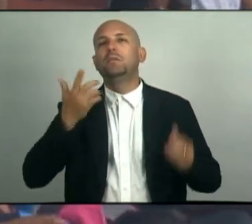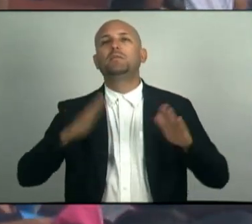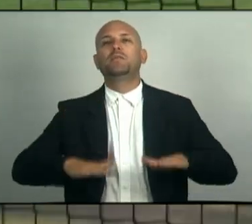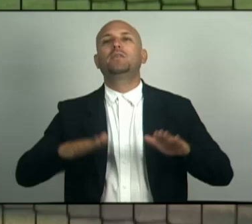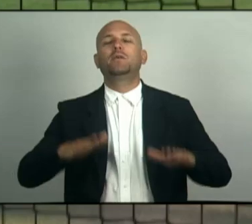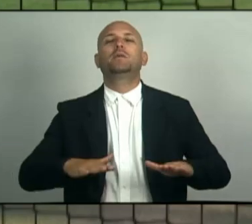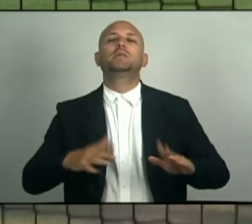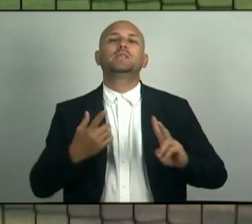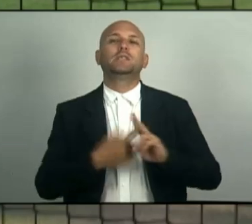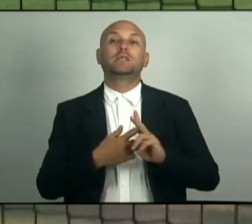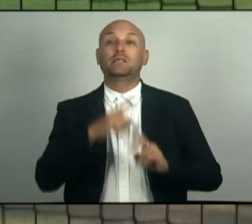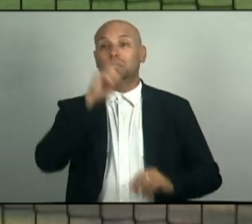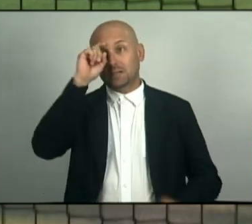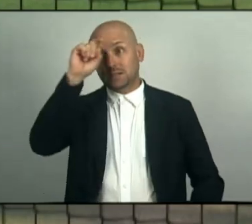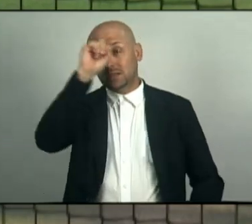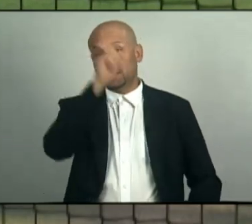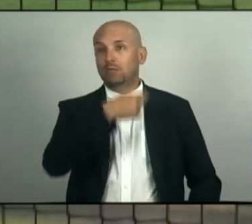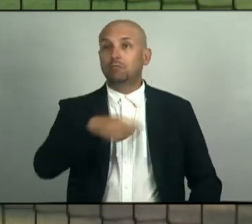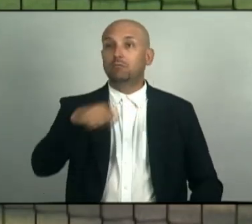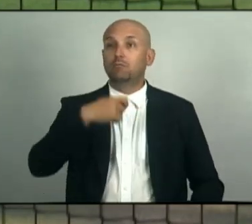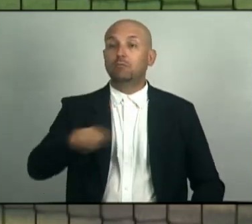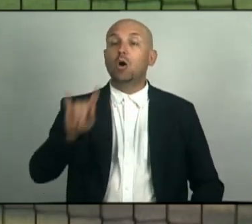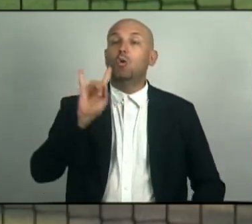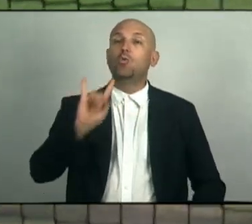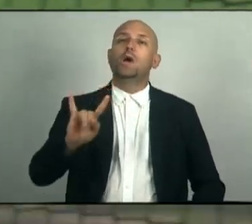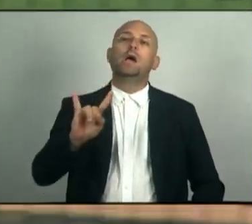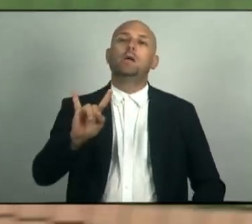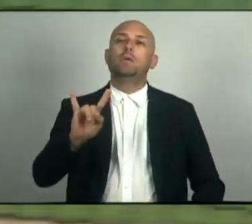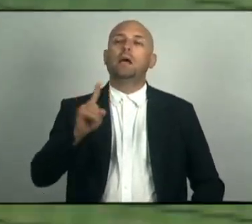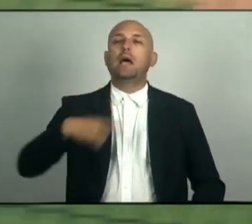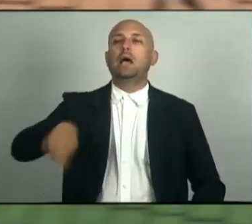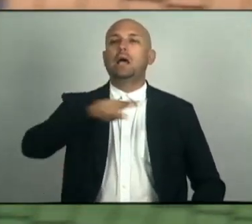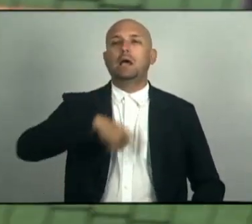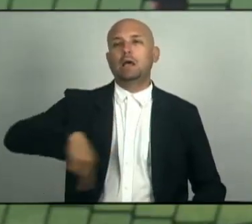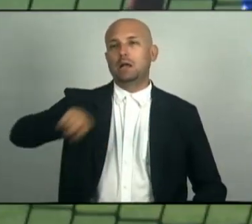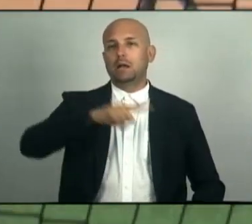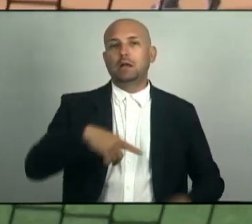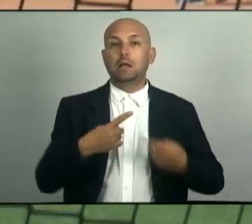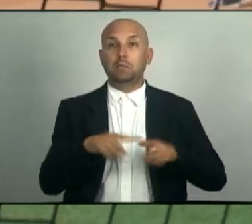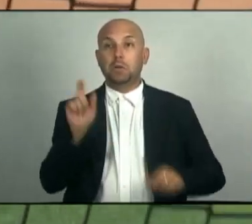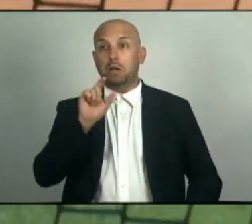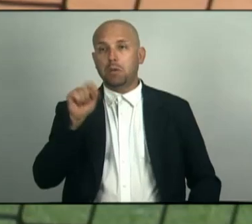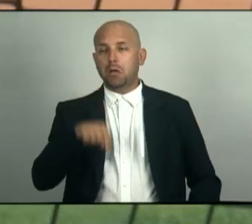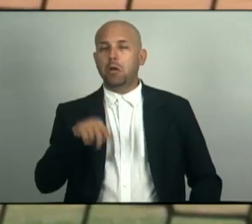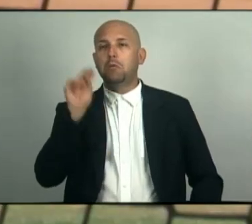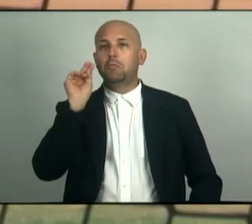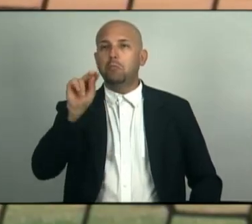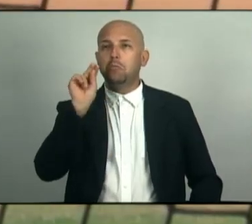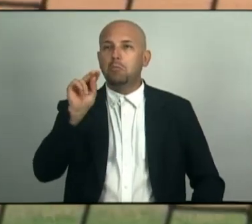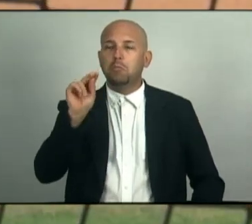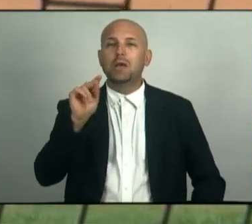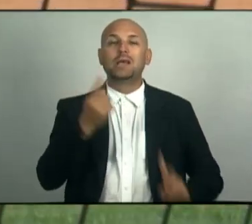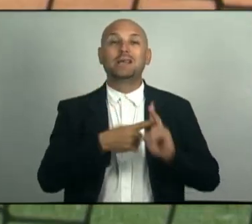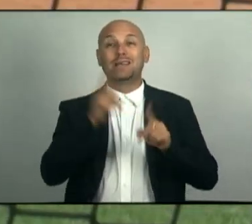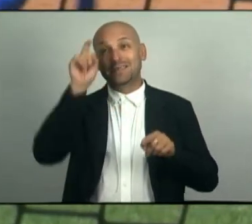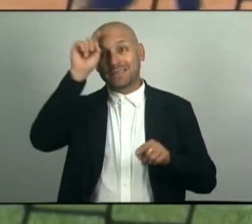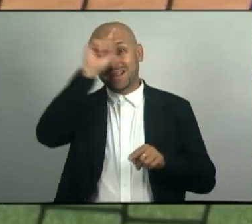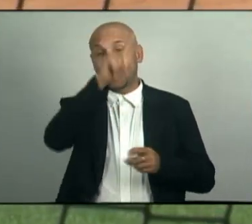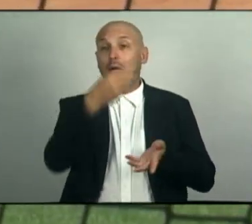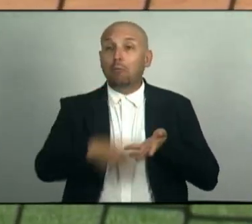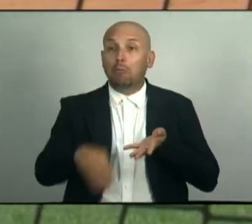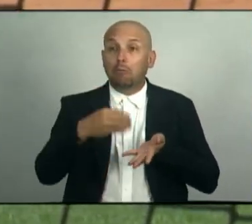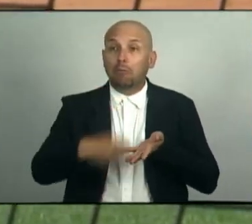los del centro del del país fabricaron nueve anotaciones poco ha podido aprovechar el conjunto agramon Dino las deficiencias de la defensa